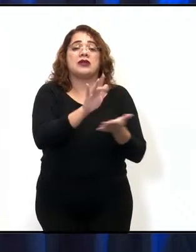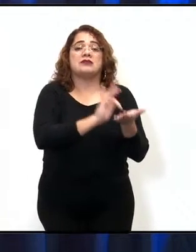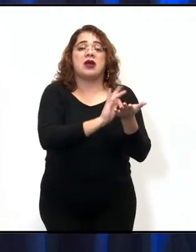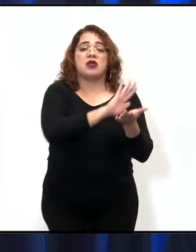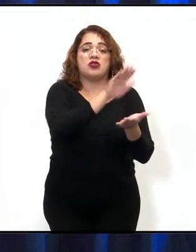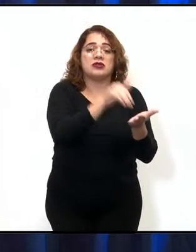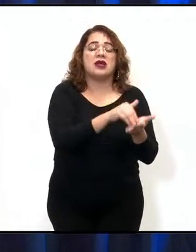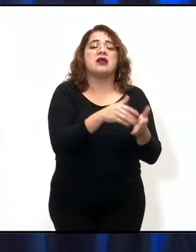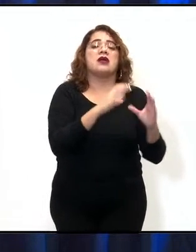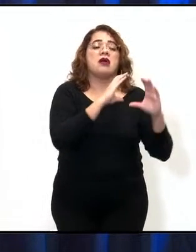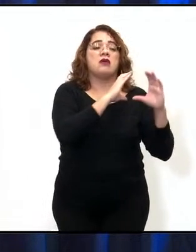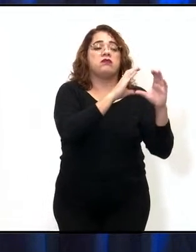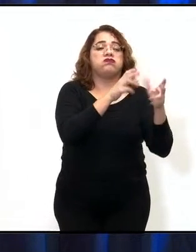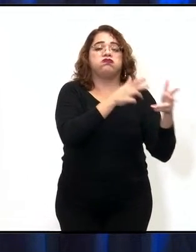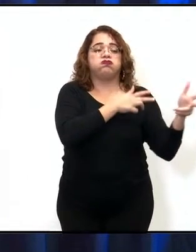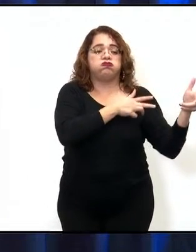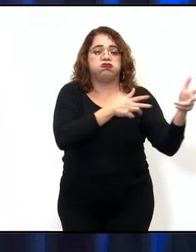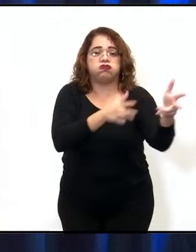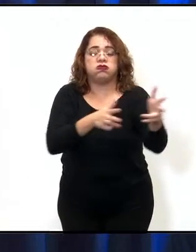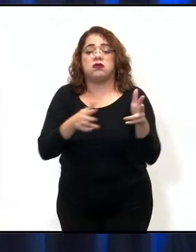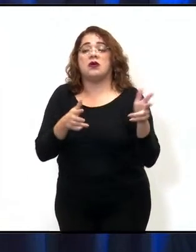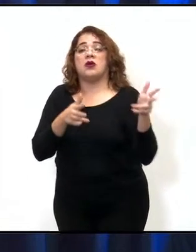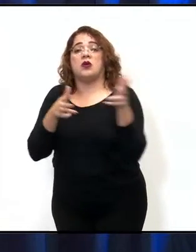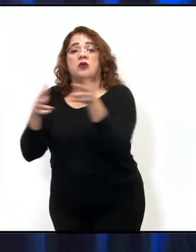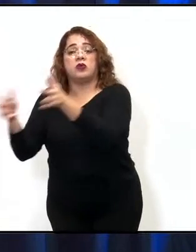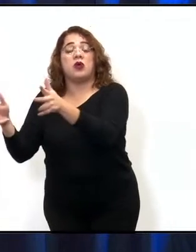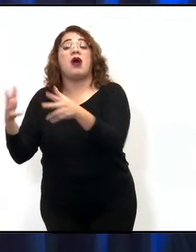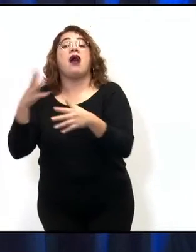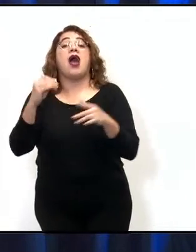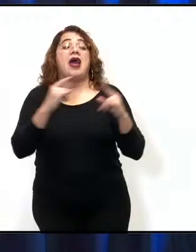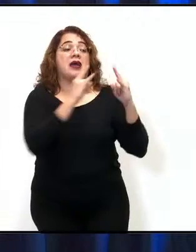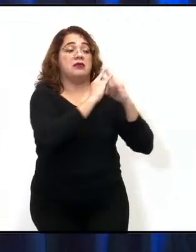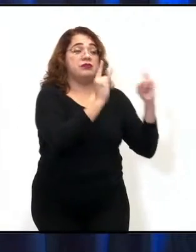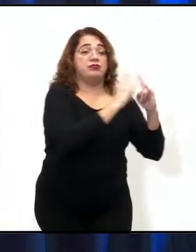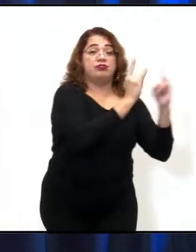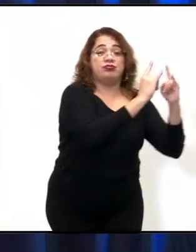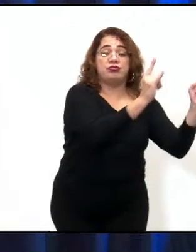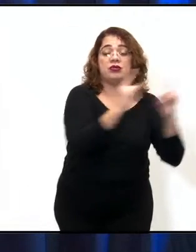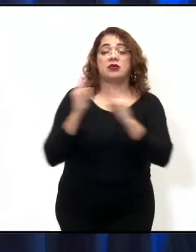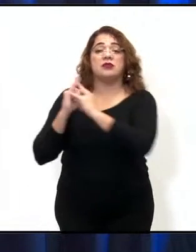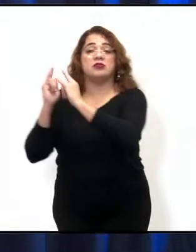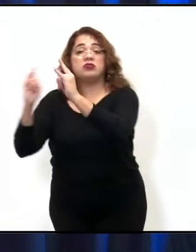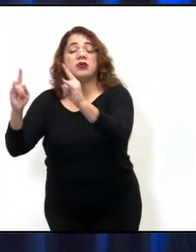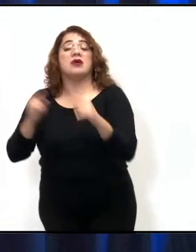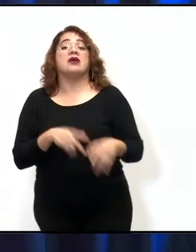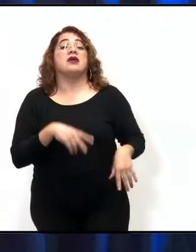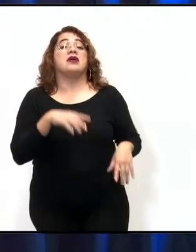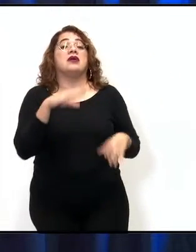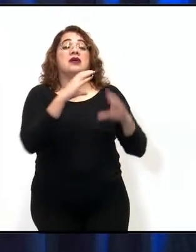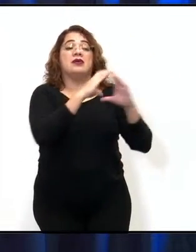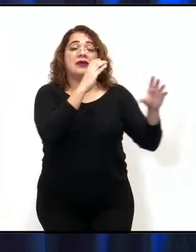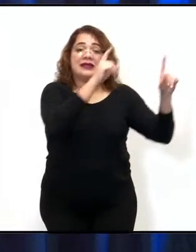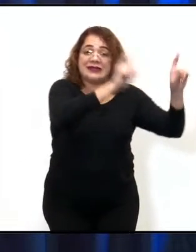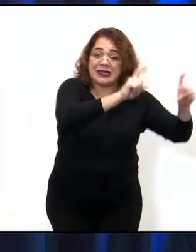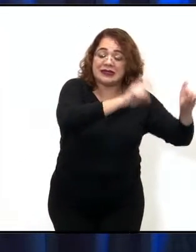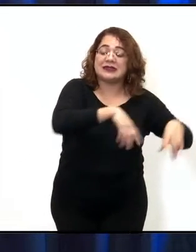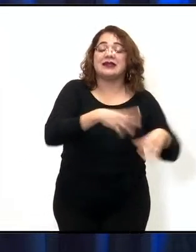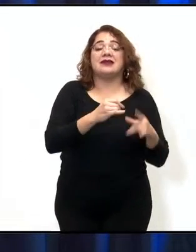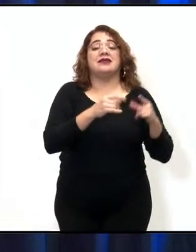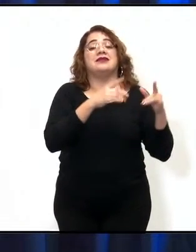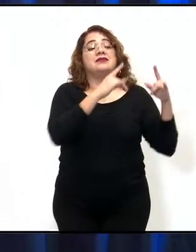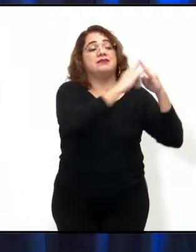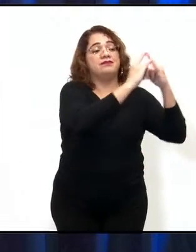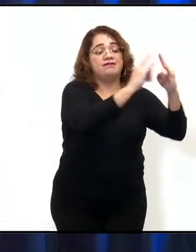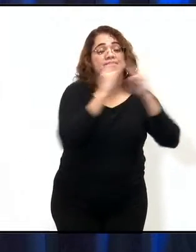a pedido de ellos para ofrecer capacidad adicional. Queremos recordarles que nuestras acciones